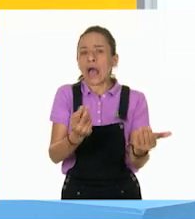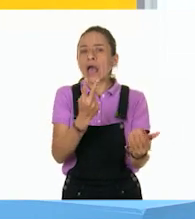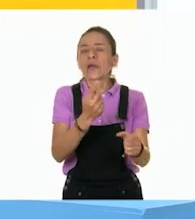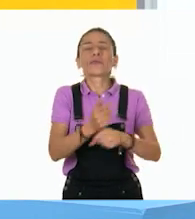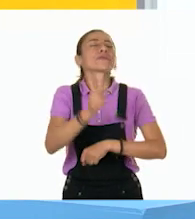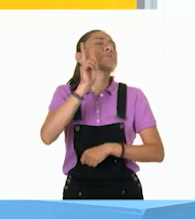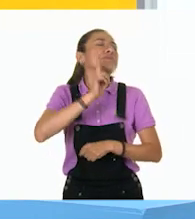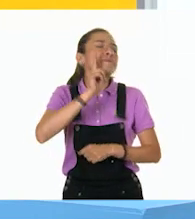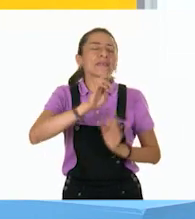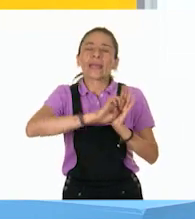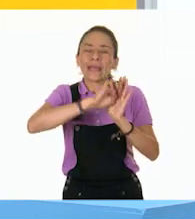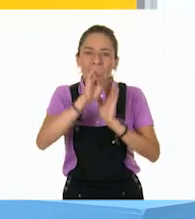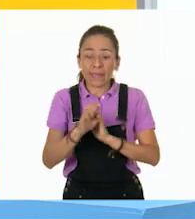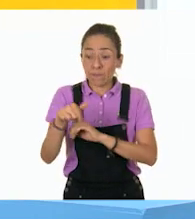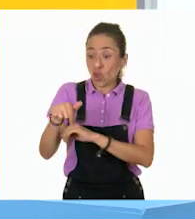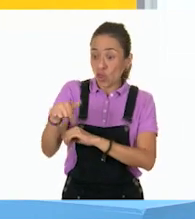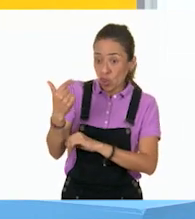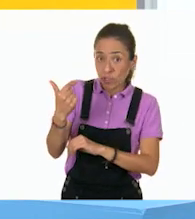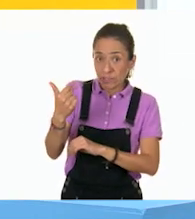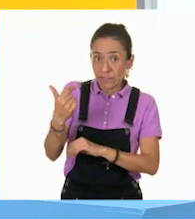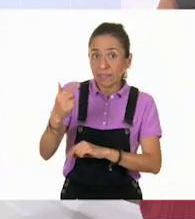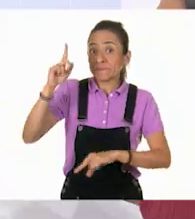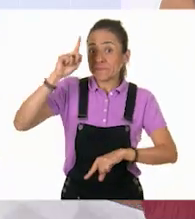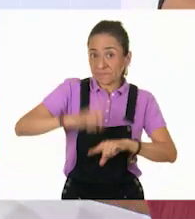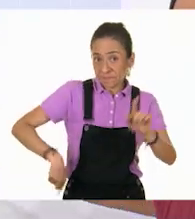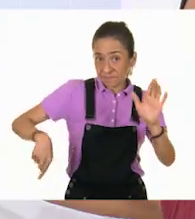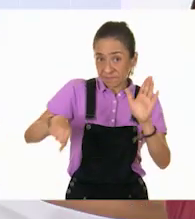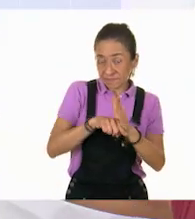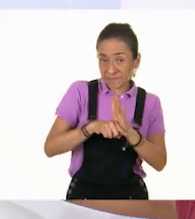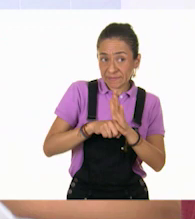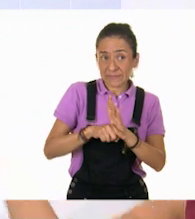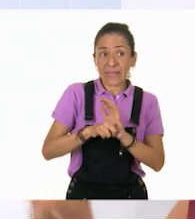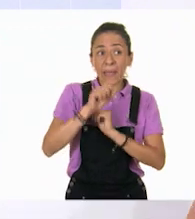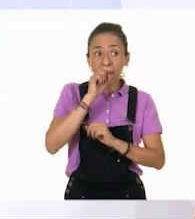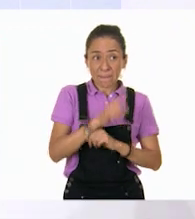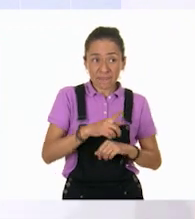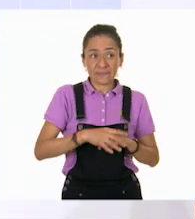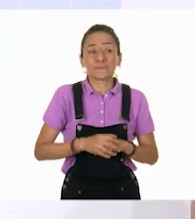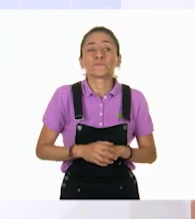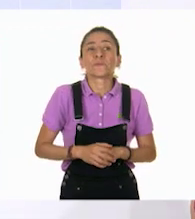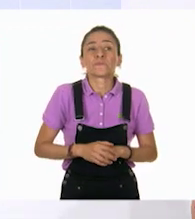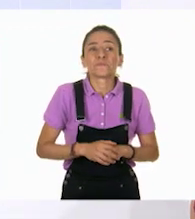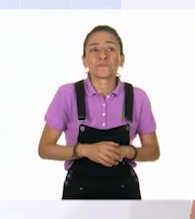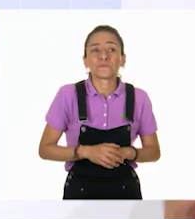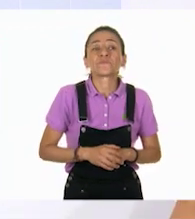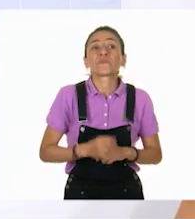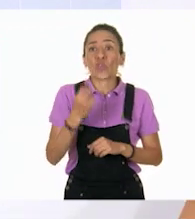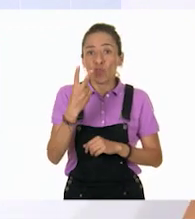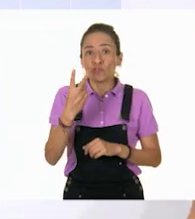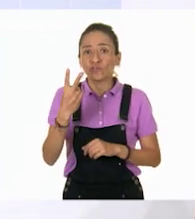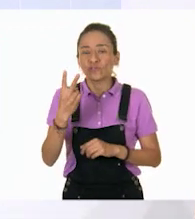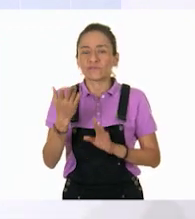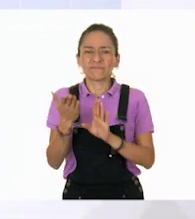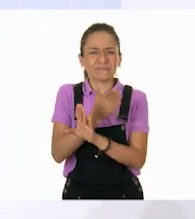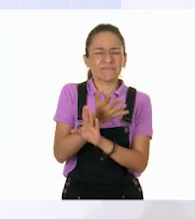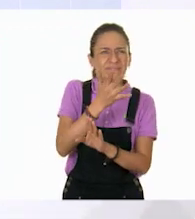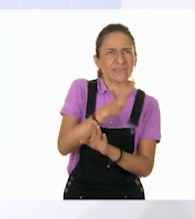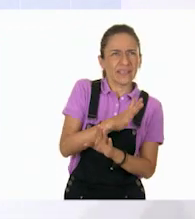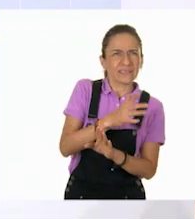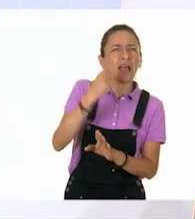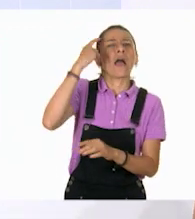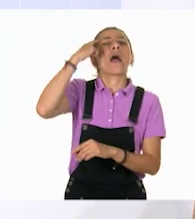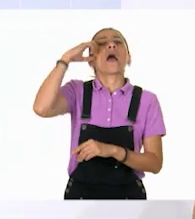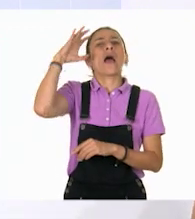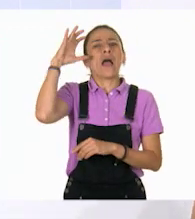12 menos 10 es 2. Sí. Y esa regla aplica en ambos casos, tanto en